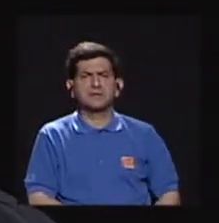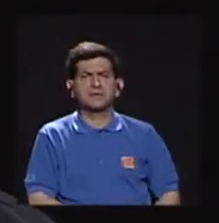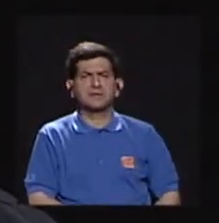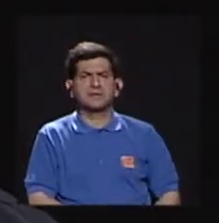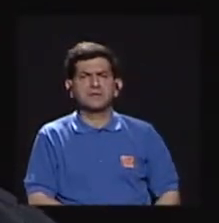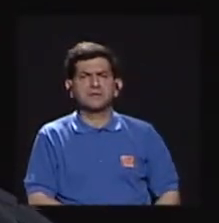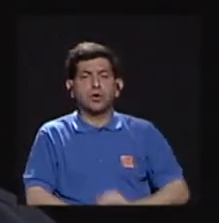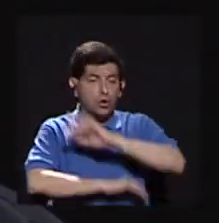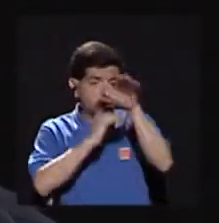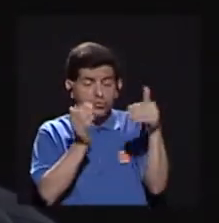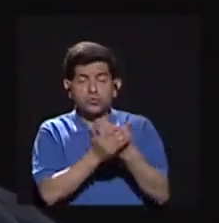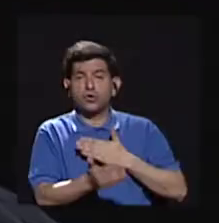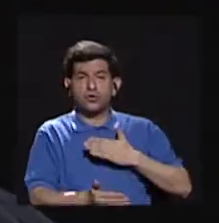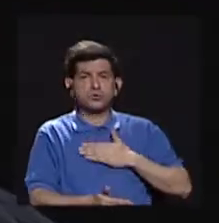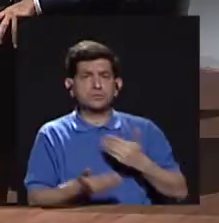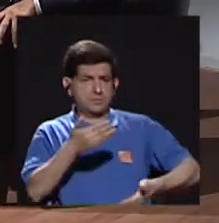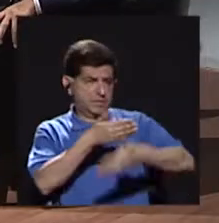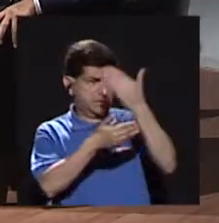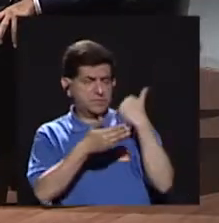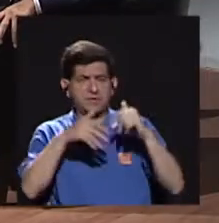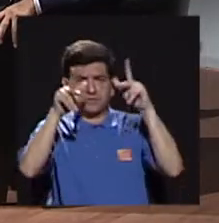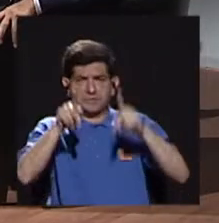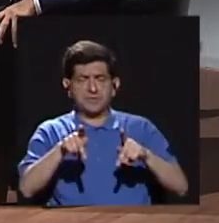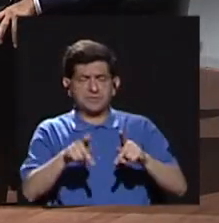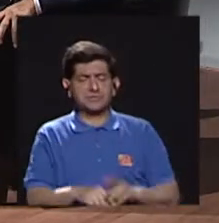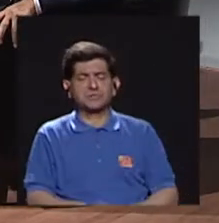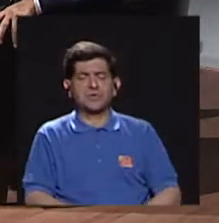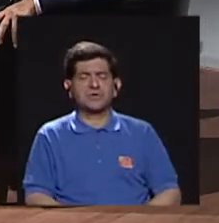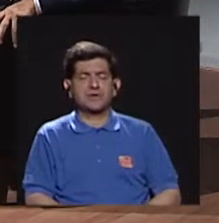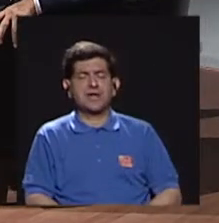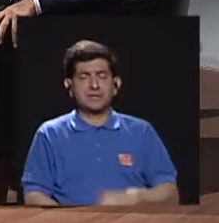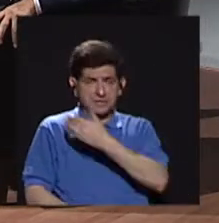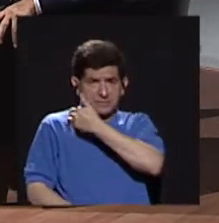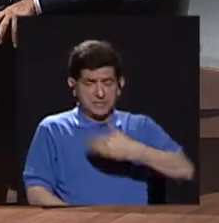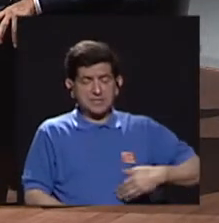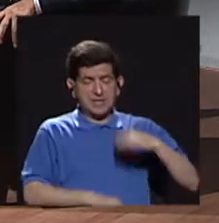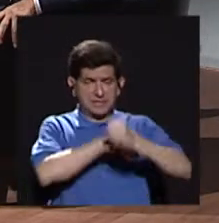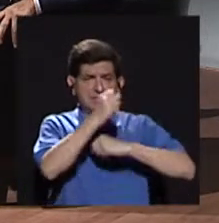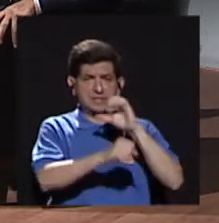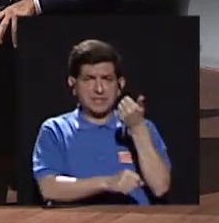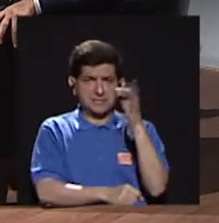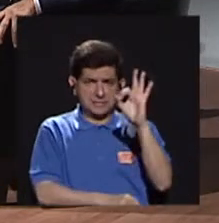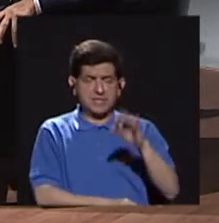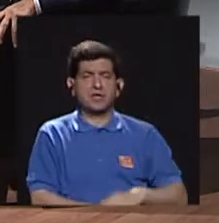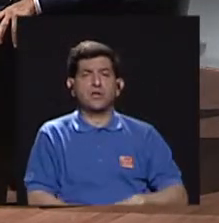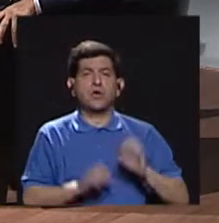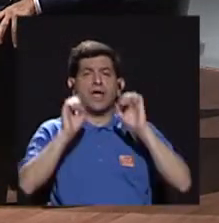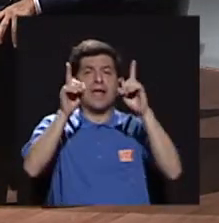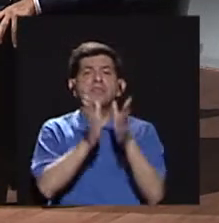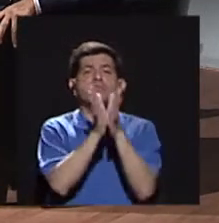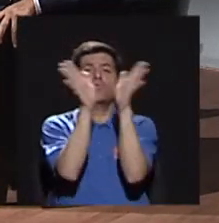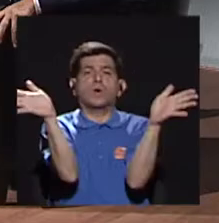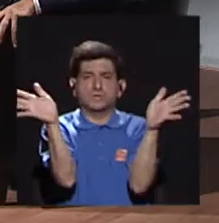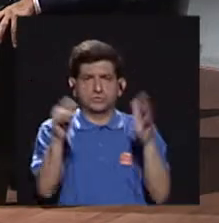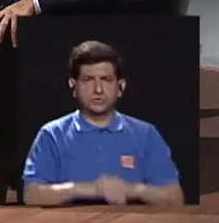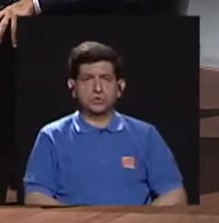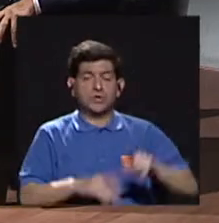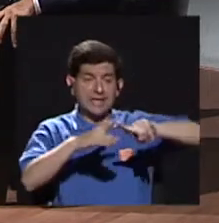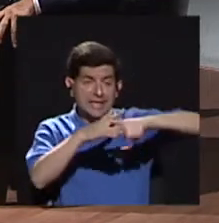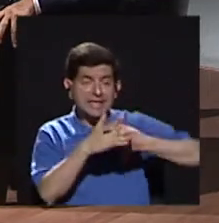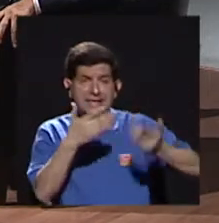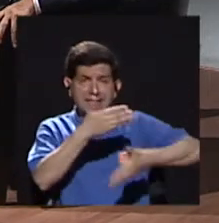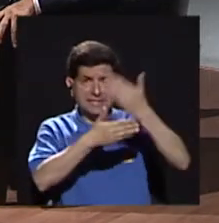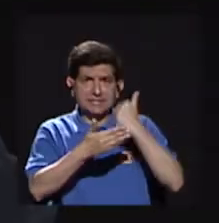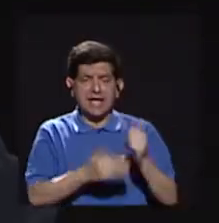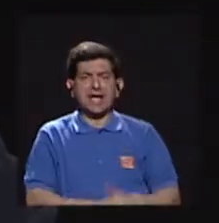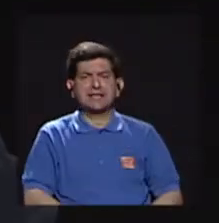bueno todos mis ilustres predecesores del siglo 19 en la importancia de educación pública y en su arranque desde antes